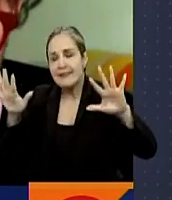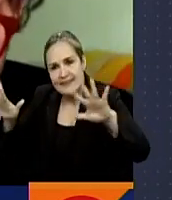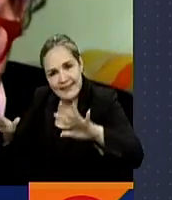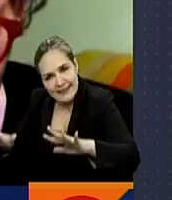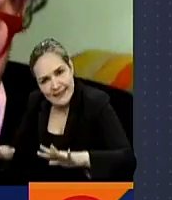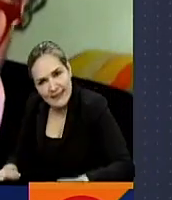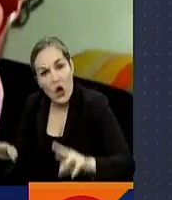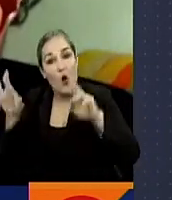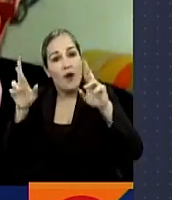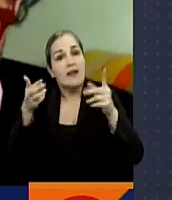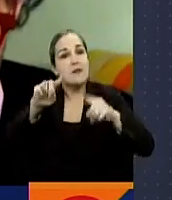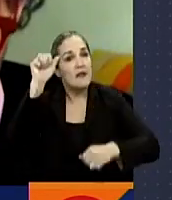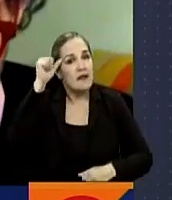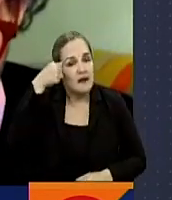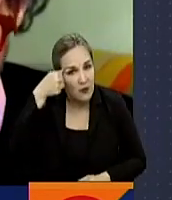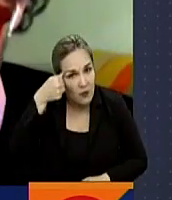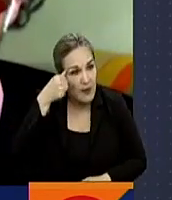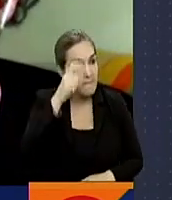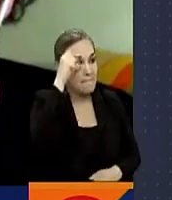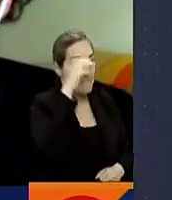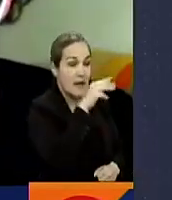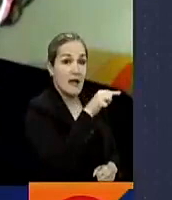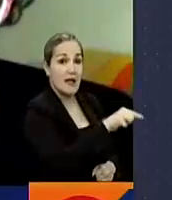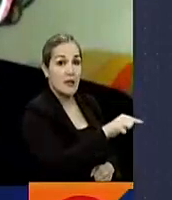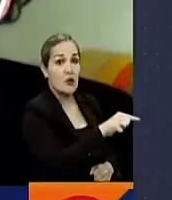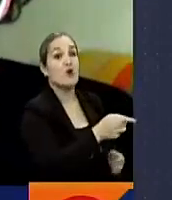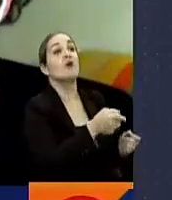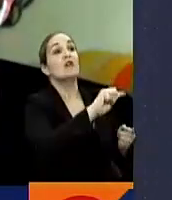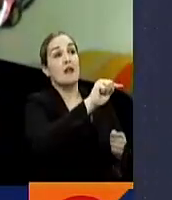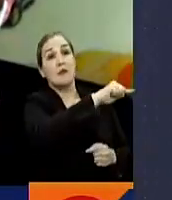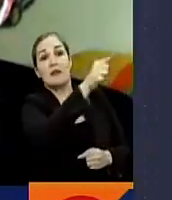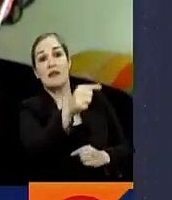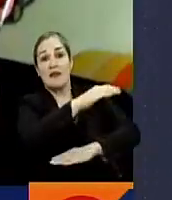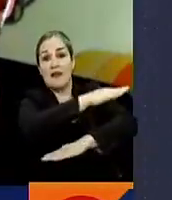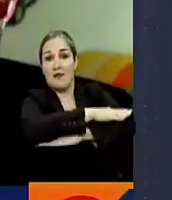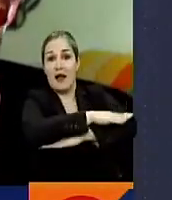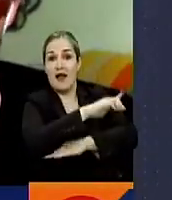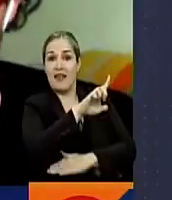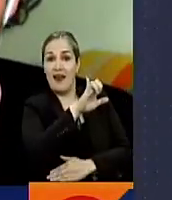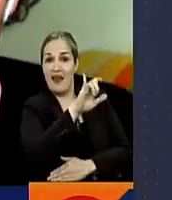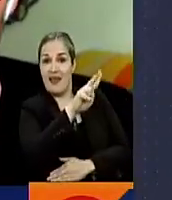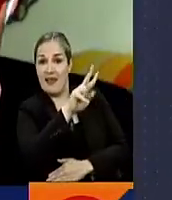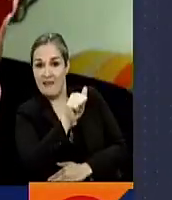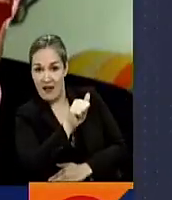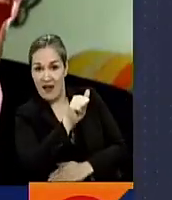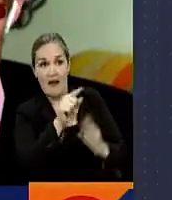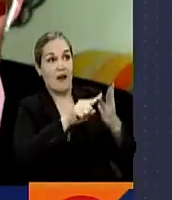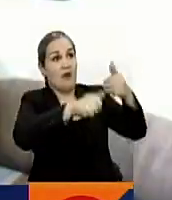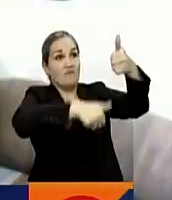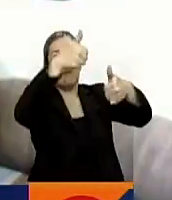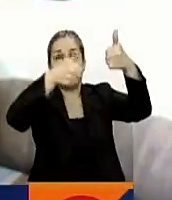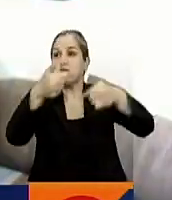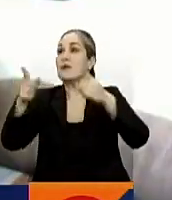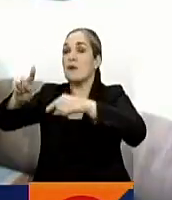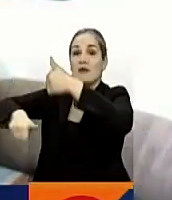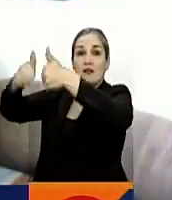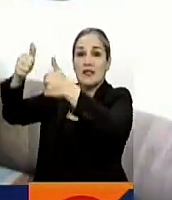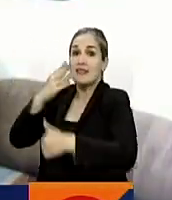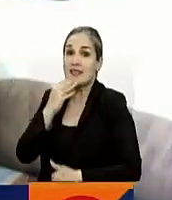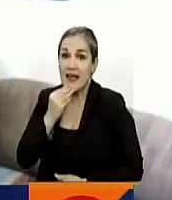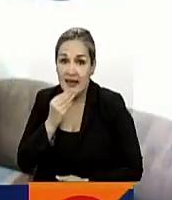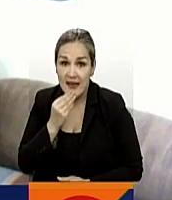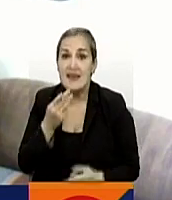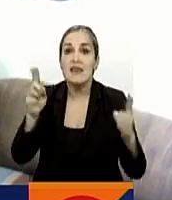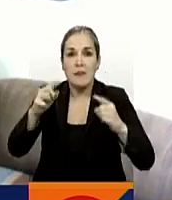creo que esto lo tiene que saber el presidente Petro lo tiene que saber el canciller Leiva lo tiene que saber las autoridades israelíes Israel no puede